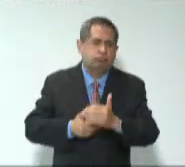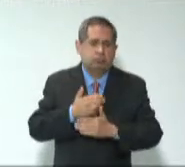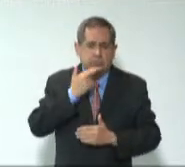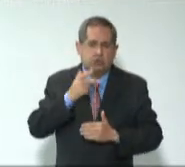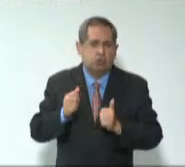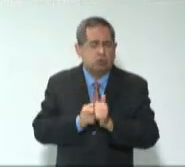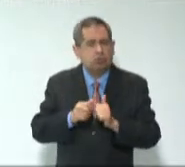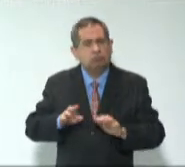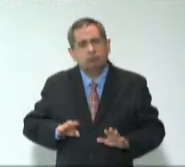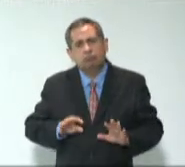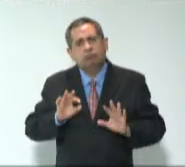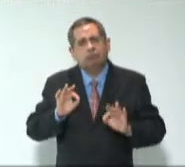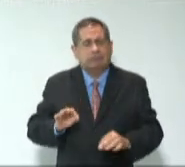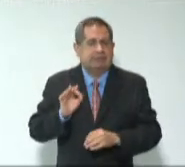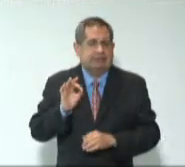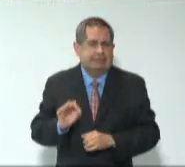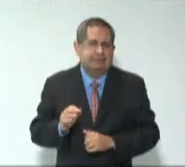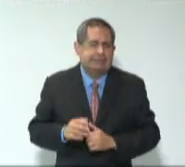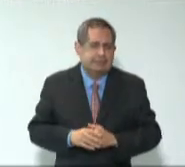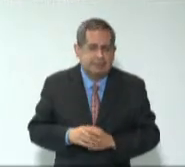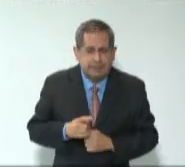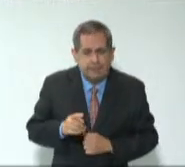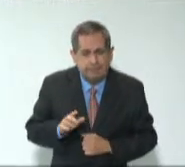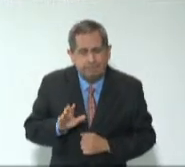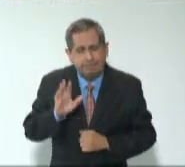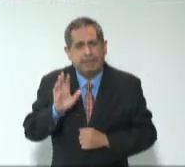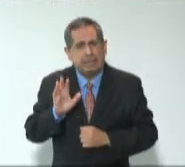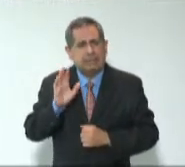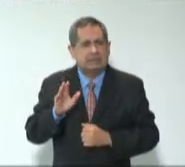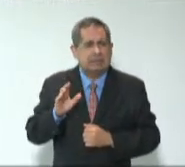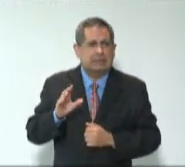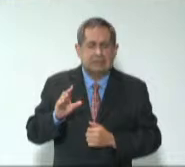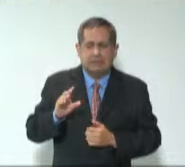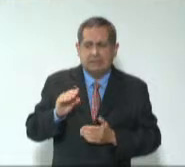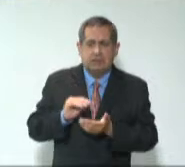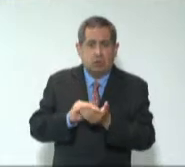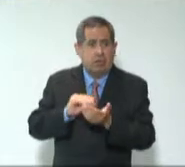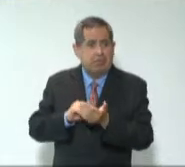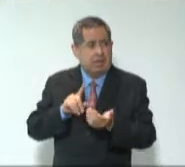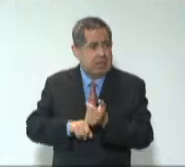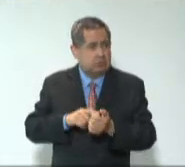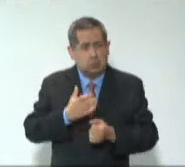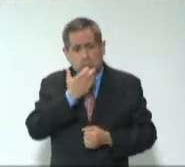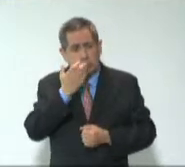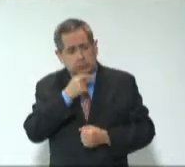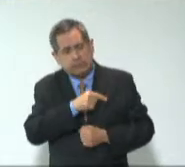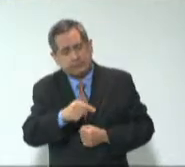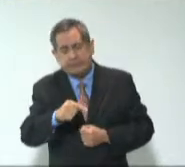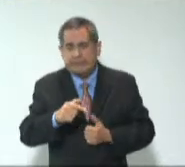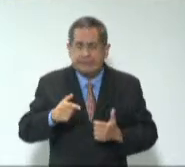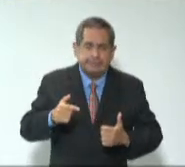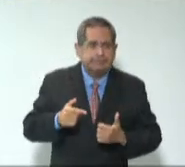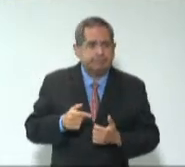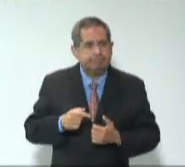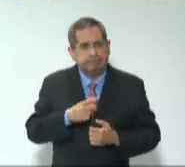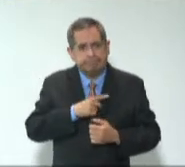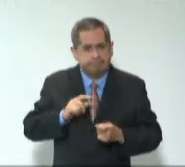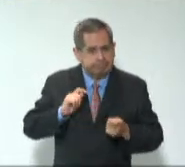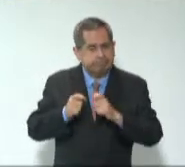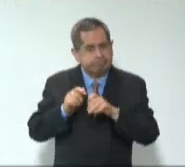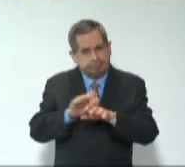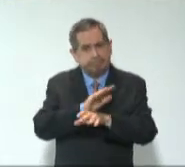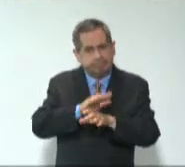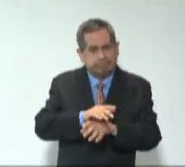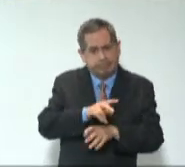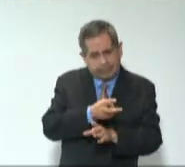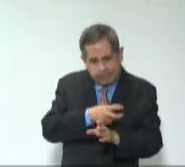conductas que parecen seguir muy arraigadas eh Y y acercarnos pues a las mejores